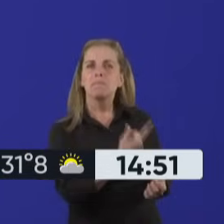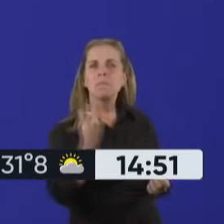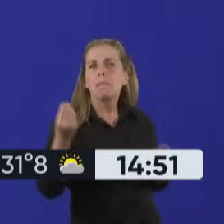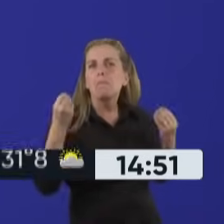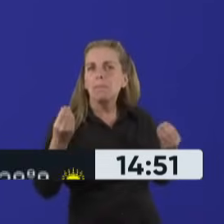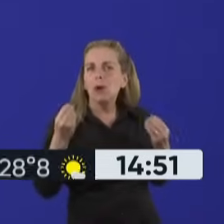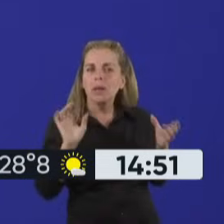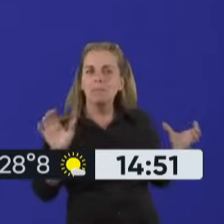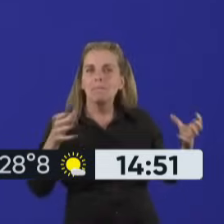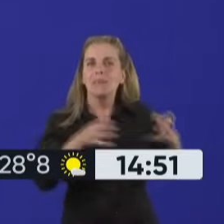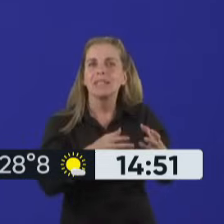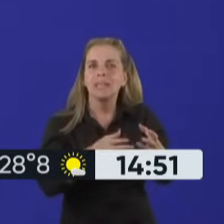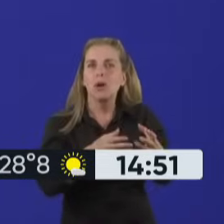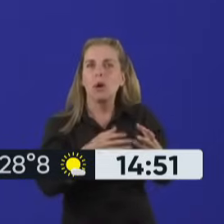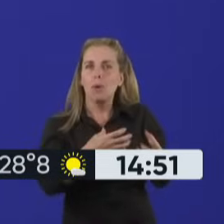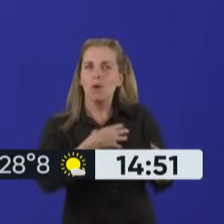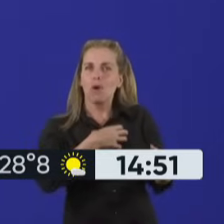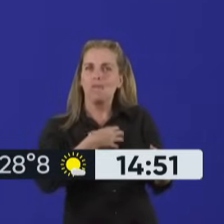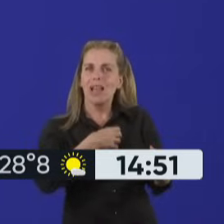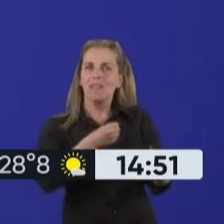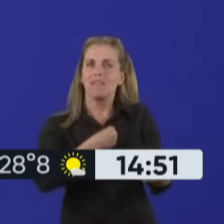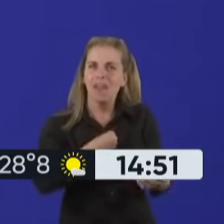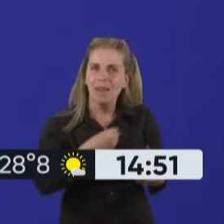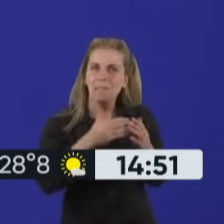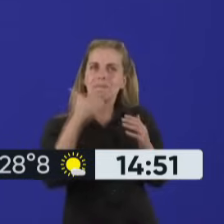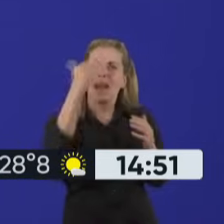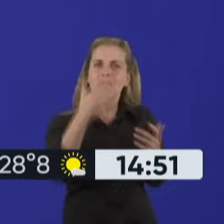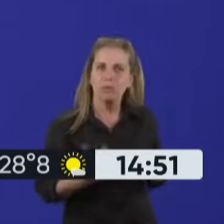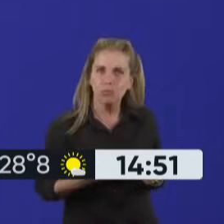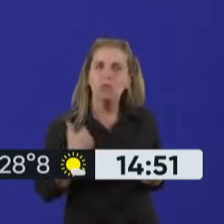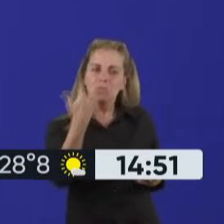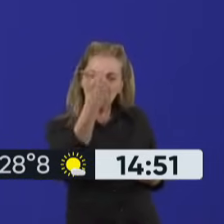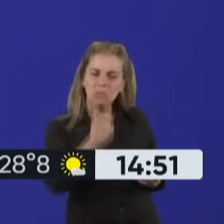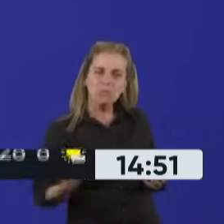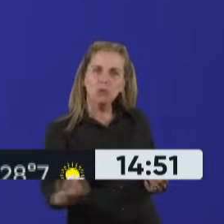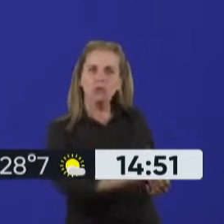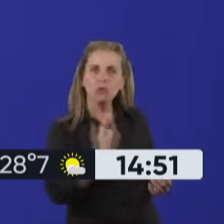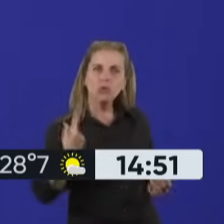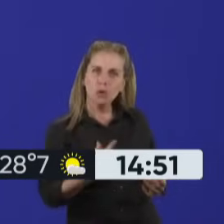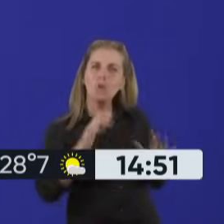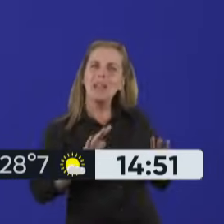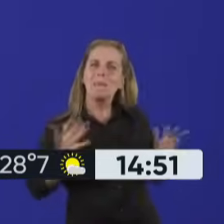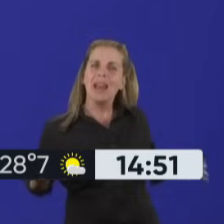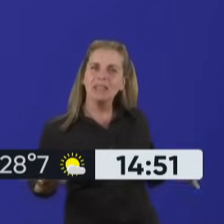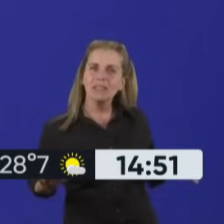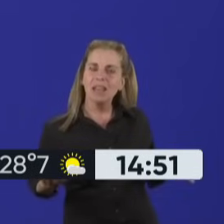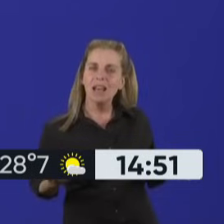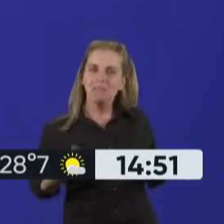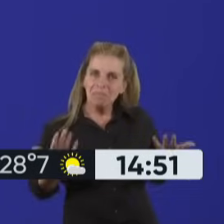somos el Partido de la Esperanza, por qué nosotros somos la esperanza, por